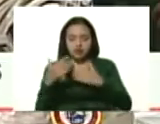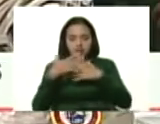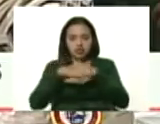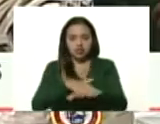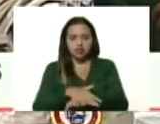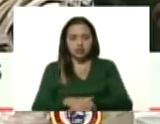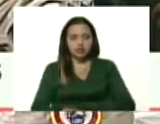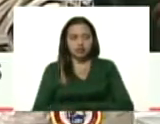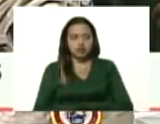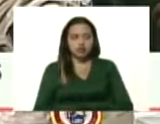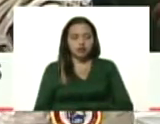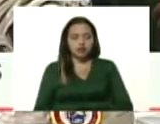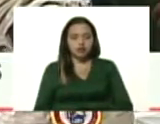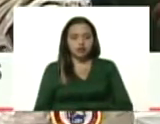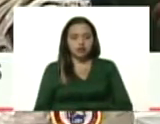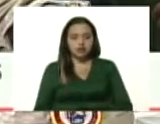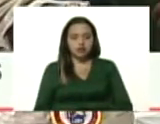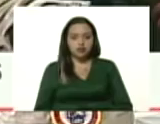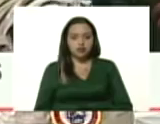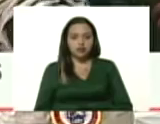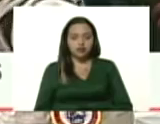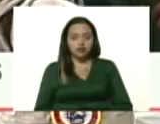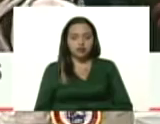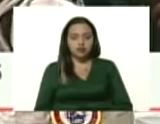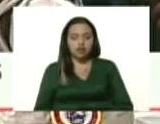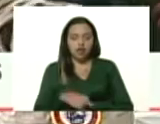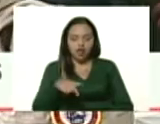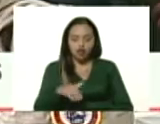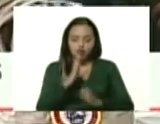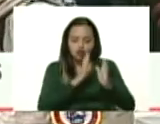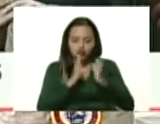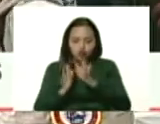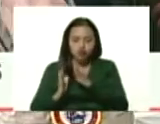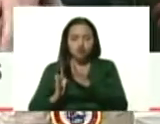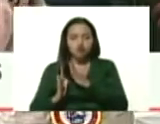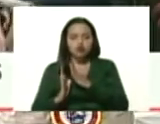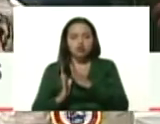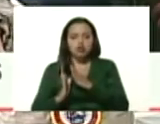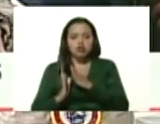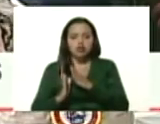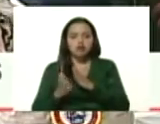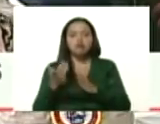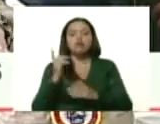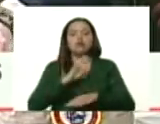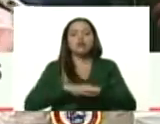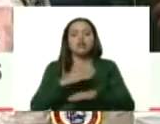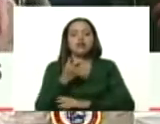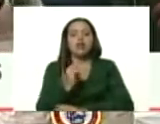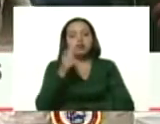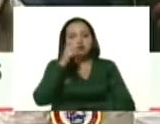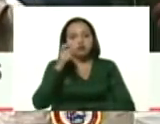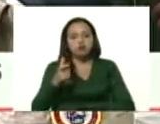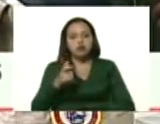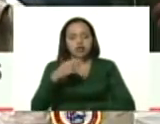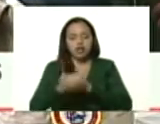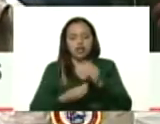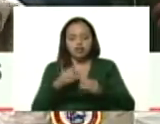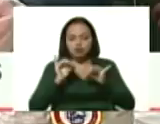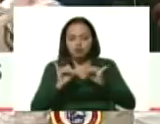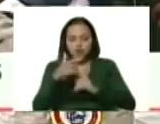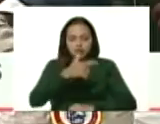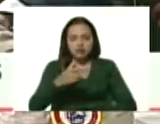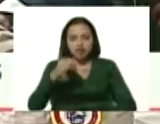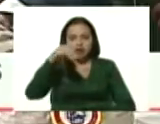están. Esa es la estructura organizativa. Esa es la estructura organizativa, porque la milicia tiene estructura organizativa popular, comandada por sus propios milicianos que ya